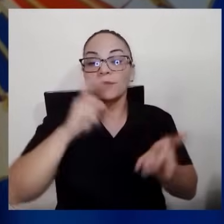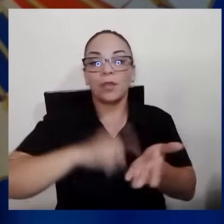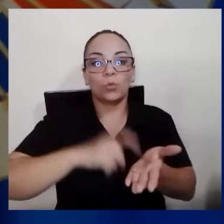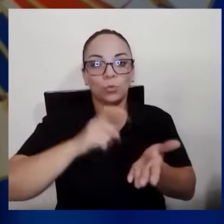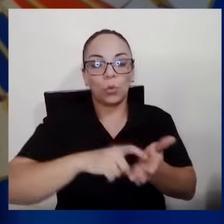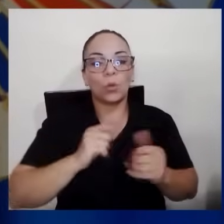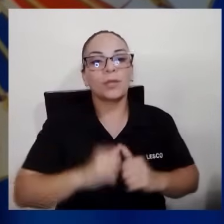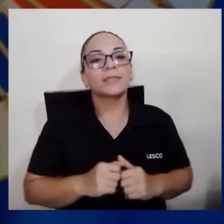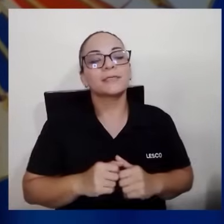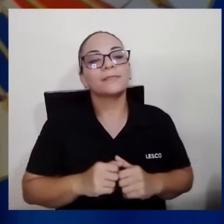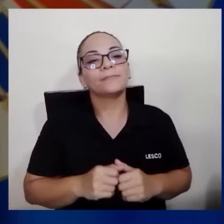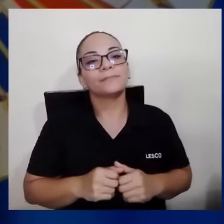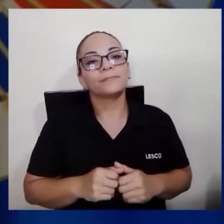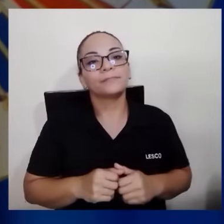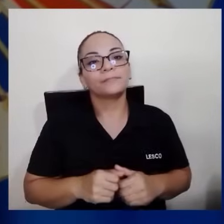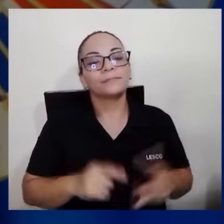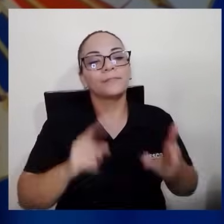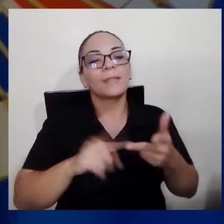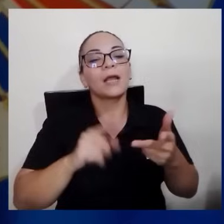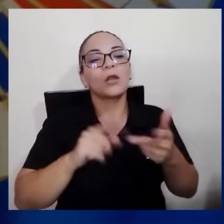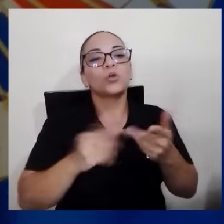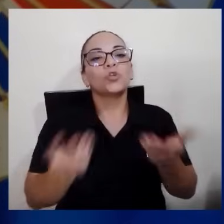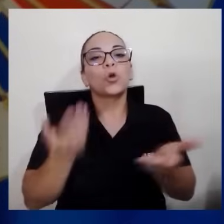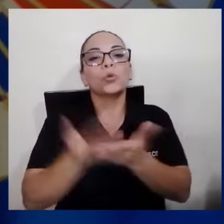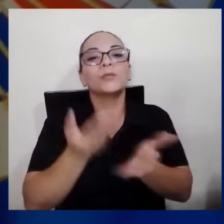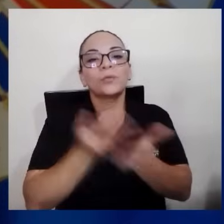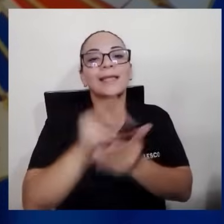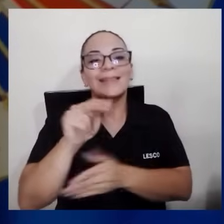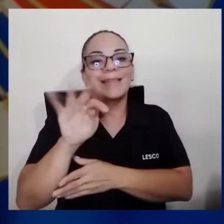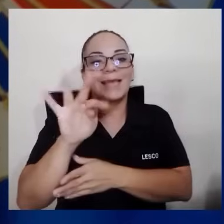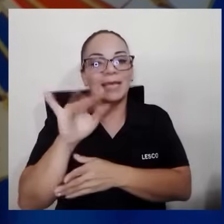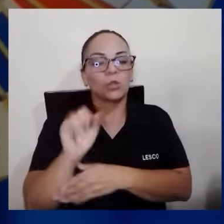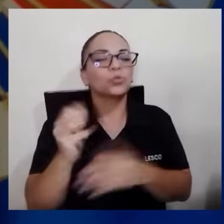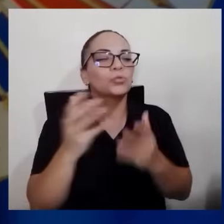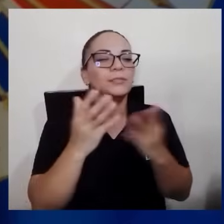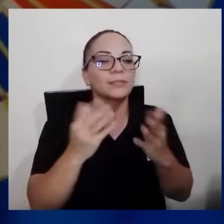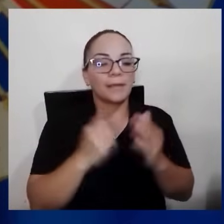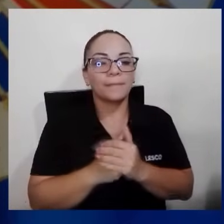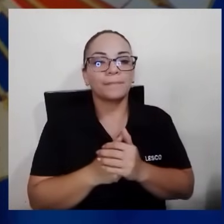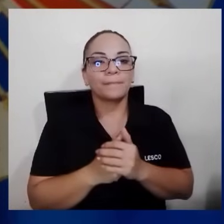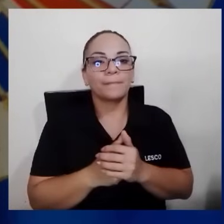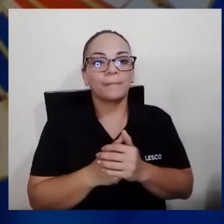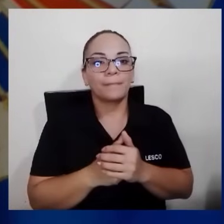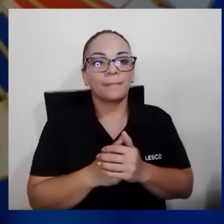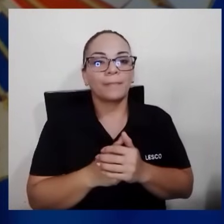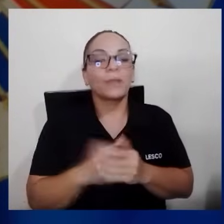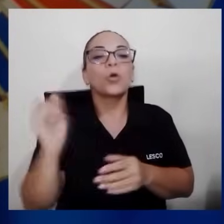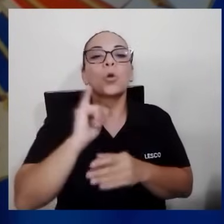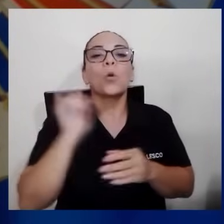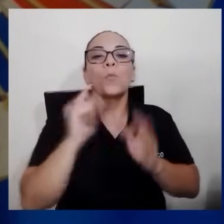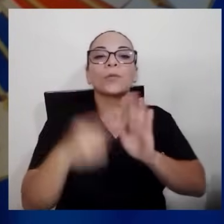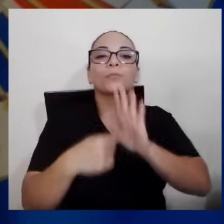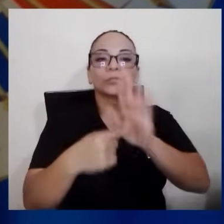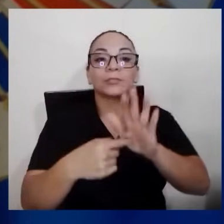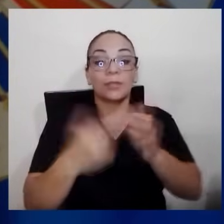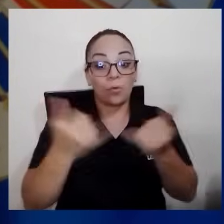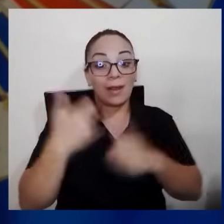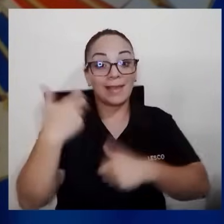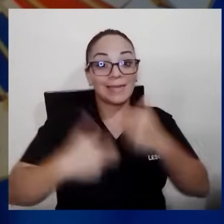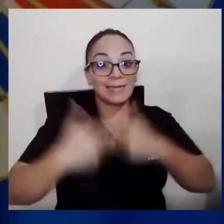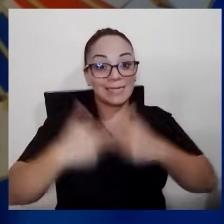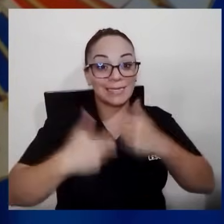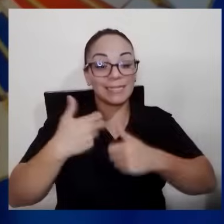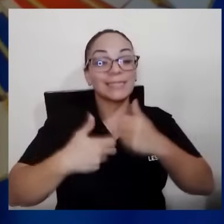contribuyentes netos de que es prematuro como lo está demostrando la crisis que vivimos en